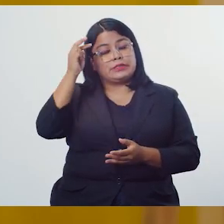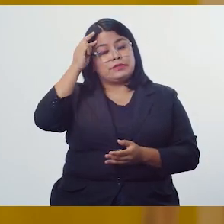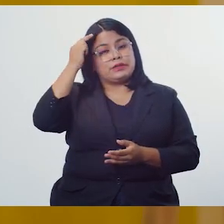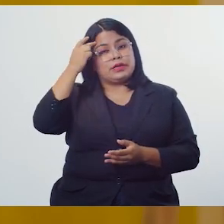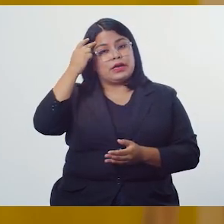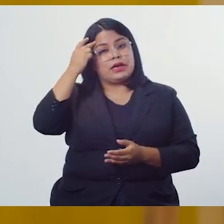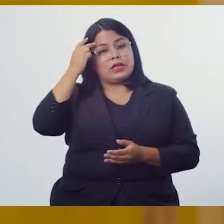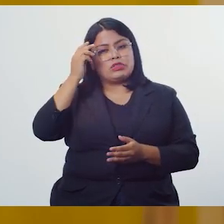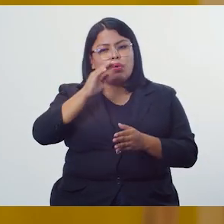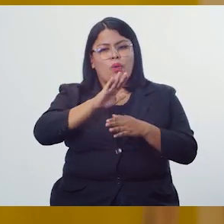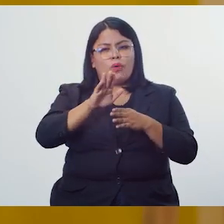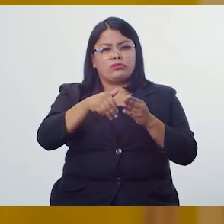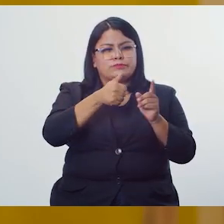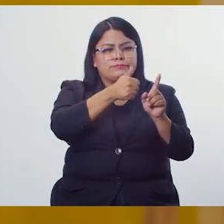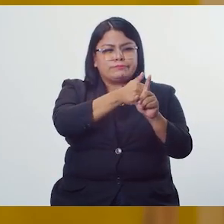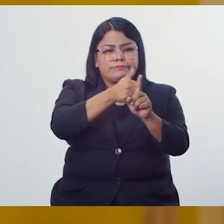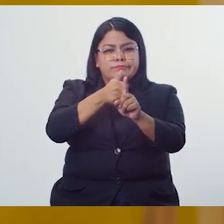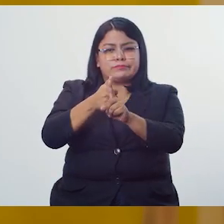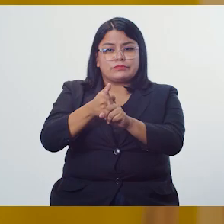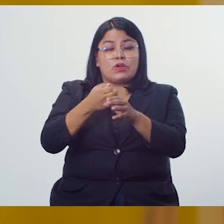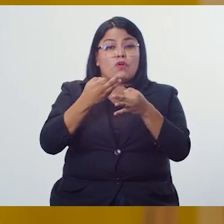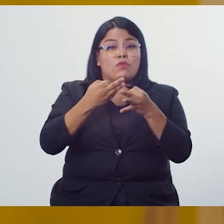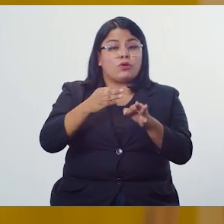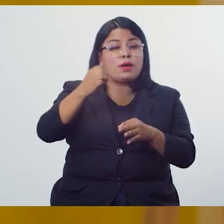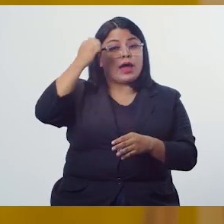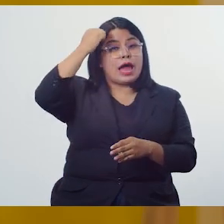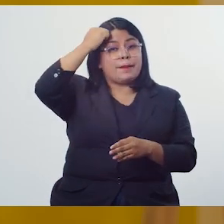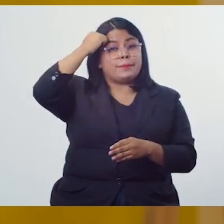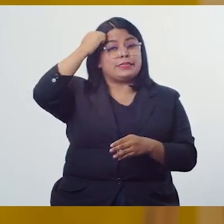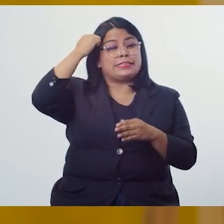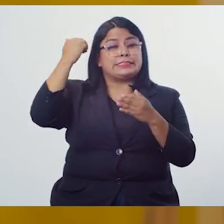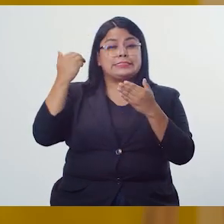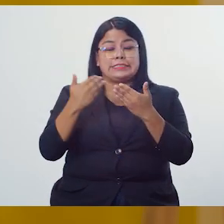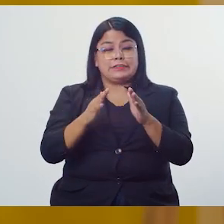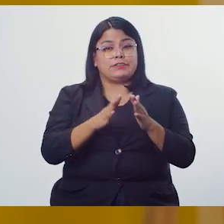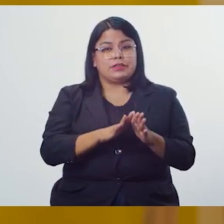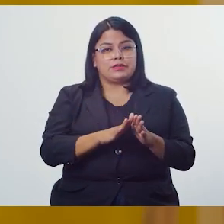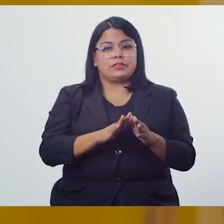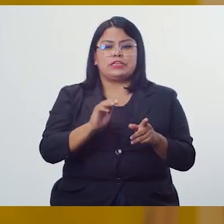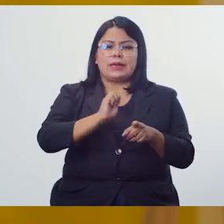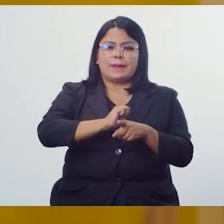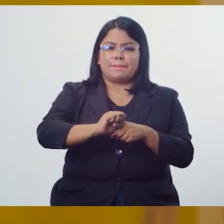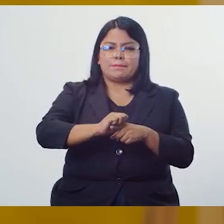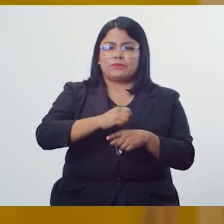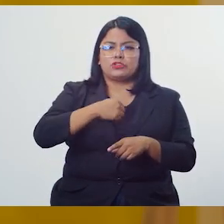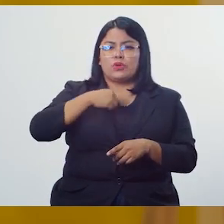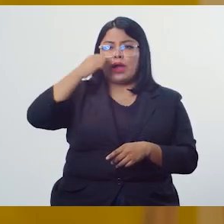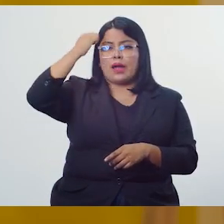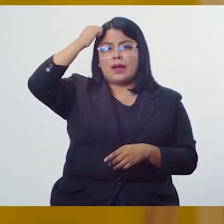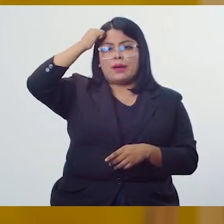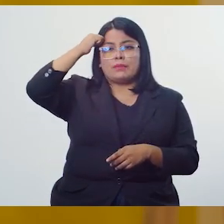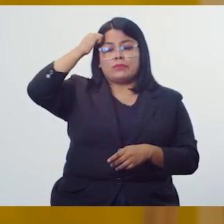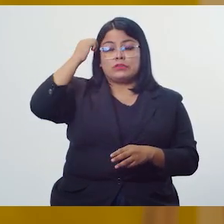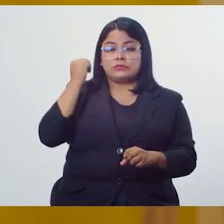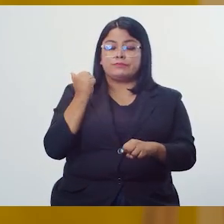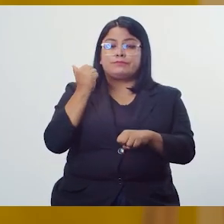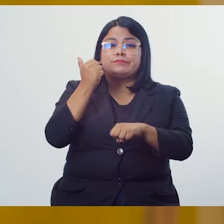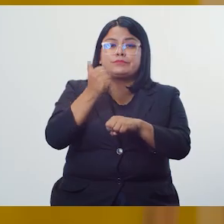cada niño o niña tiene una forma de aprender. Y el Practico lo aprendido, si bien es una consolidación, ¿verdad? Es